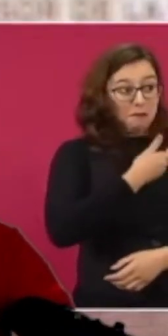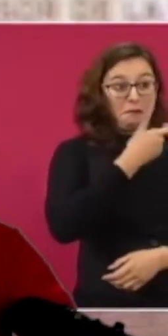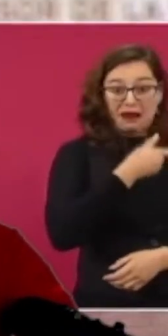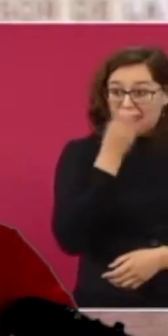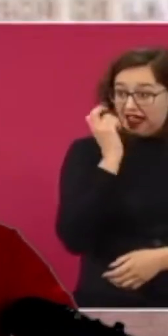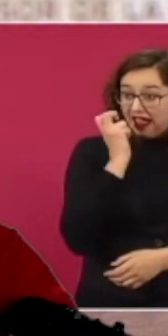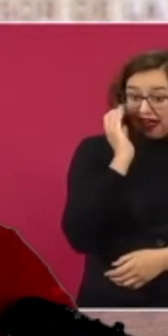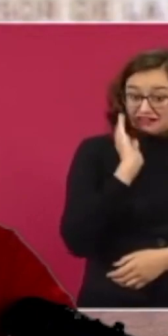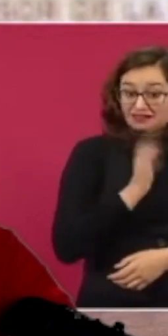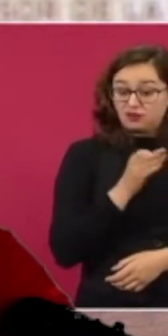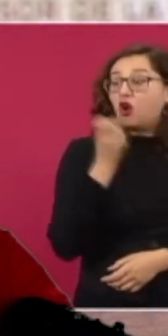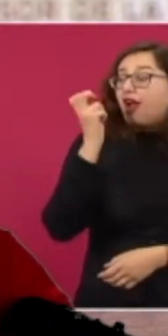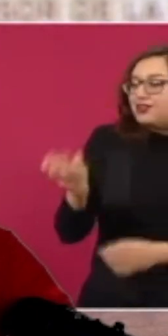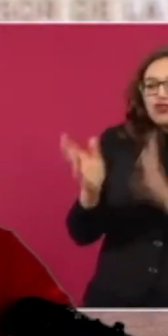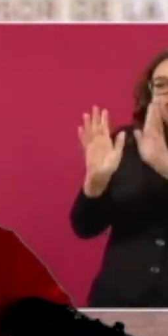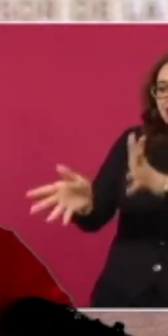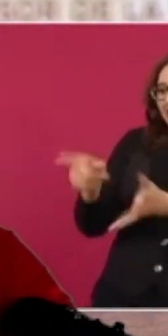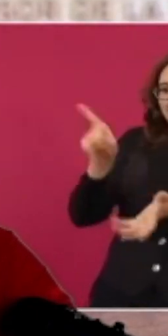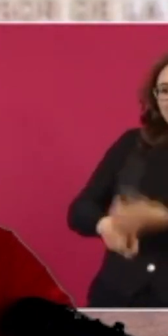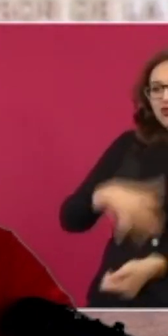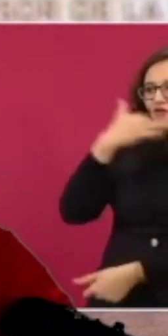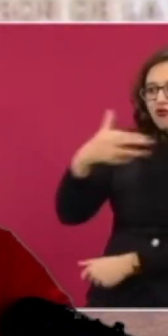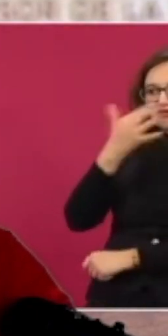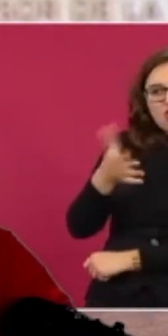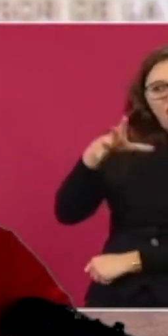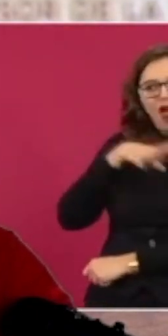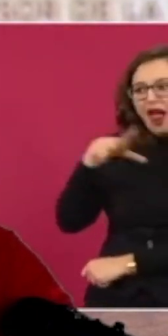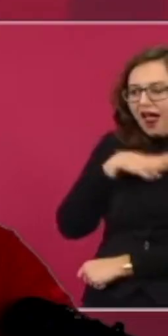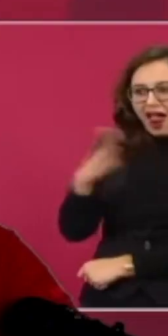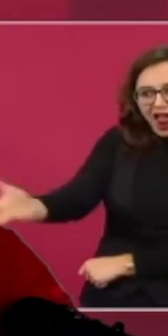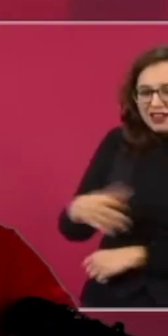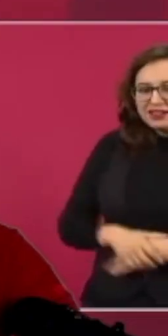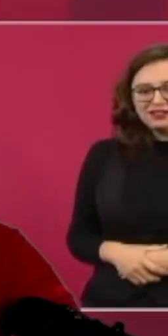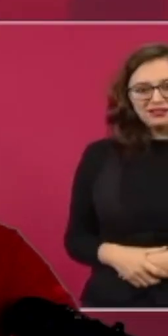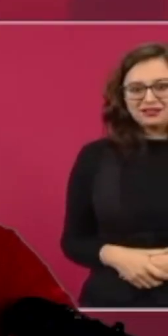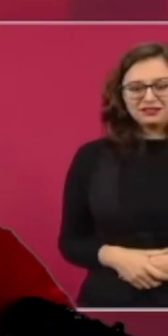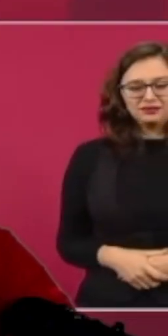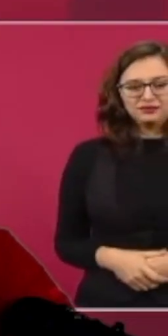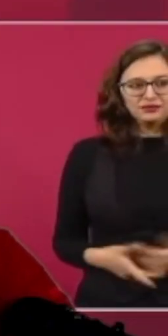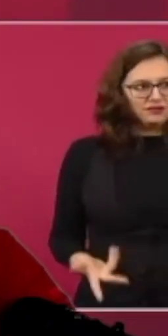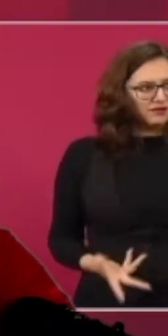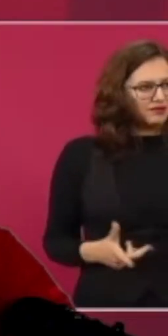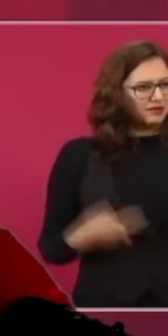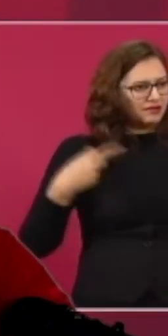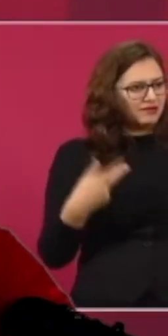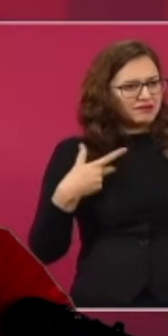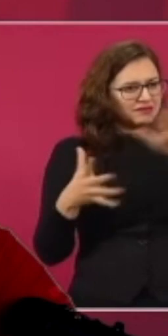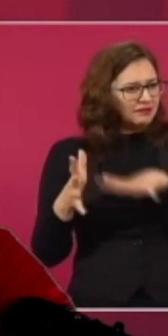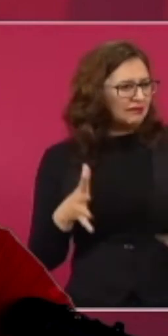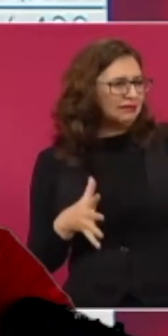En un país con tanta pobreza, ¿qué servidor público puede ser?